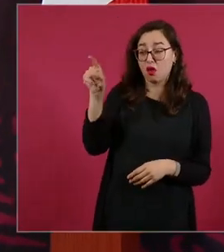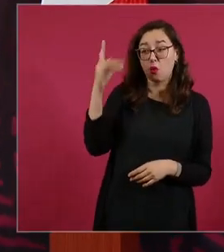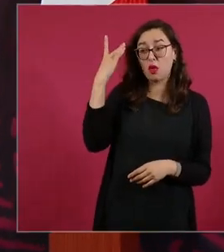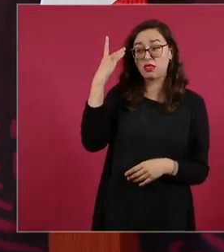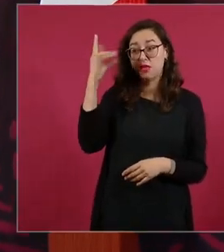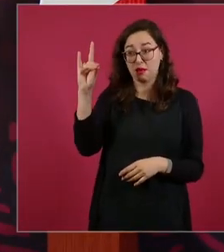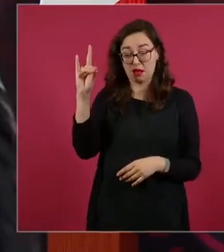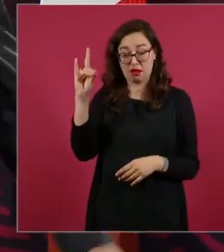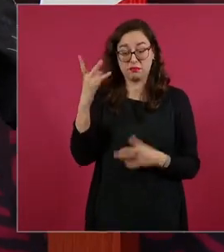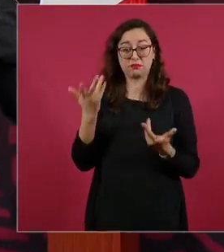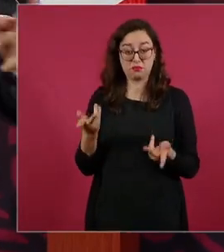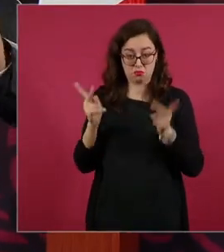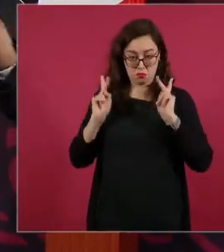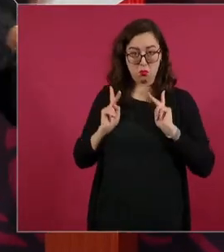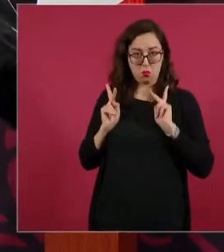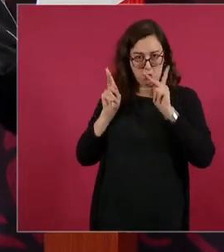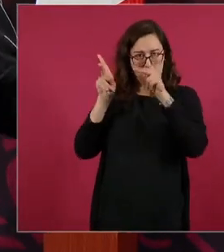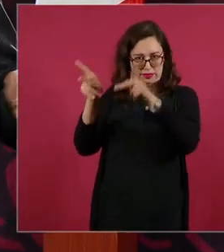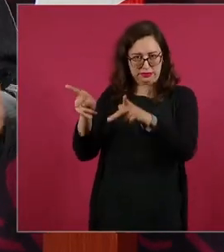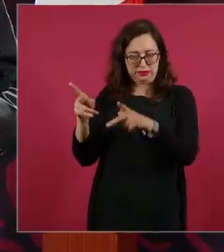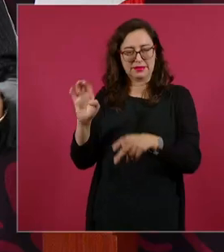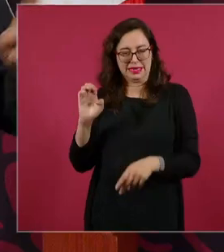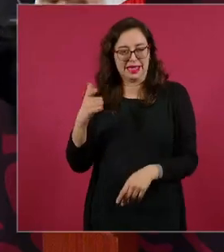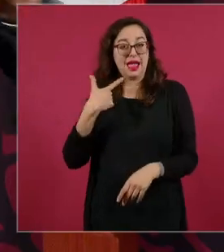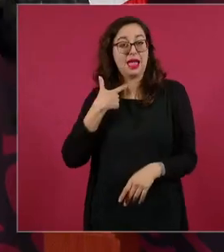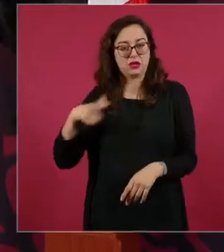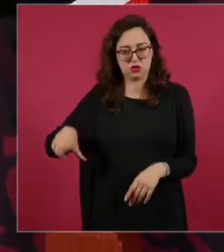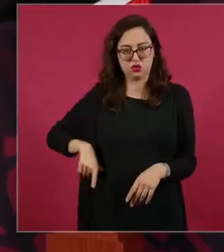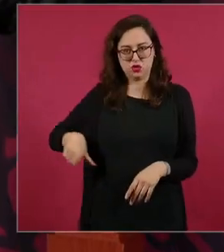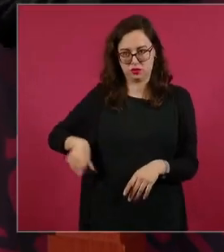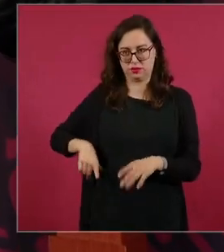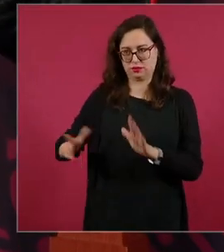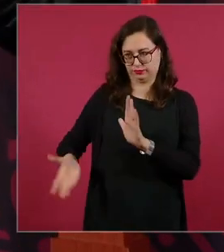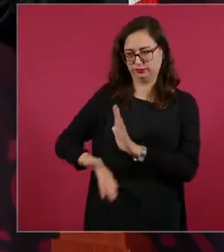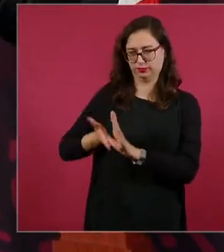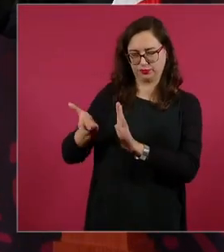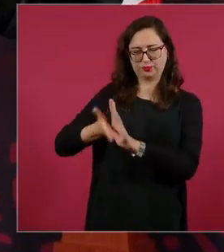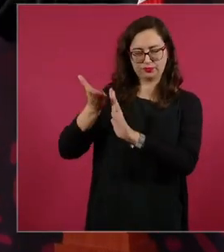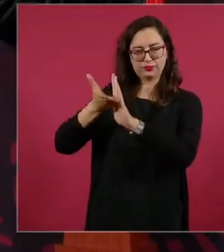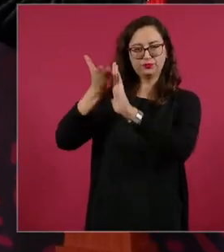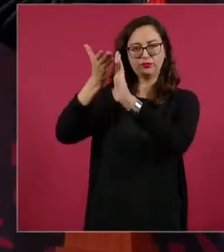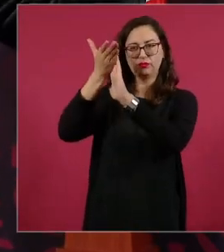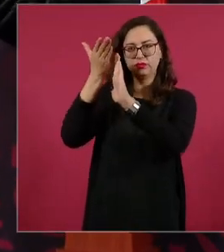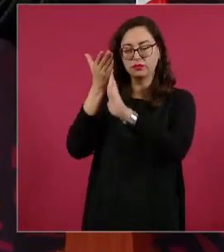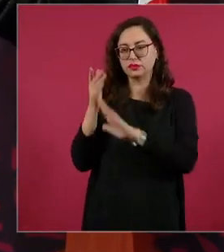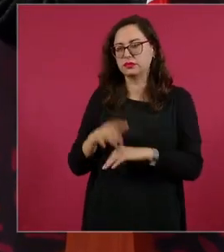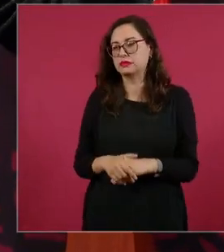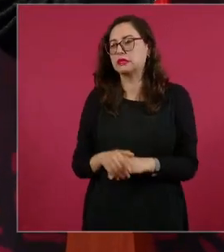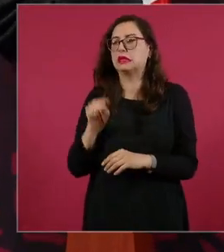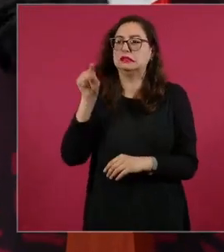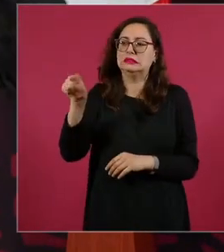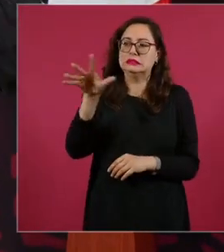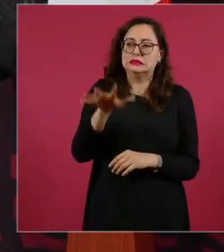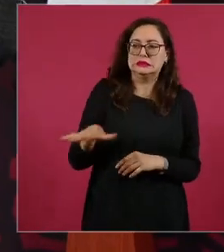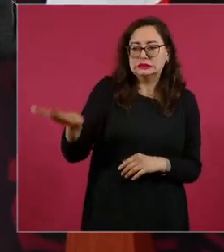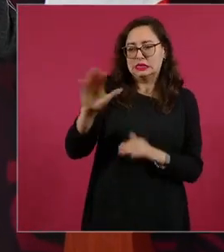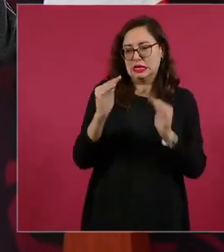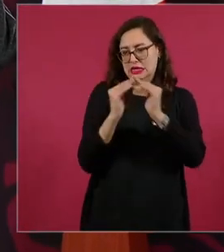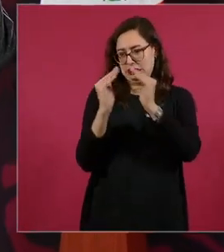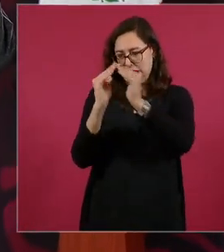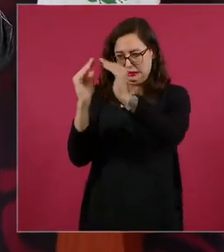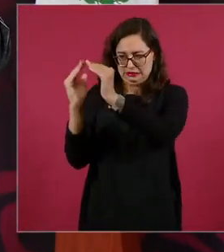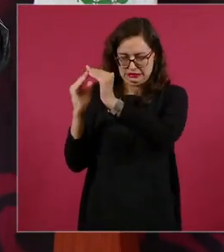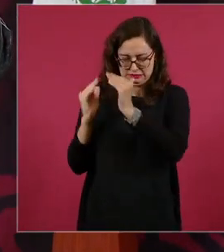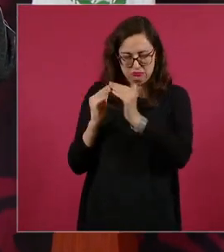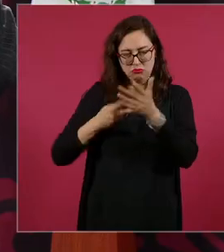para comunicar a un desarrollo inmobiliario inmobiliario